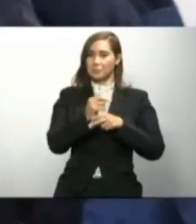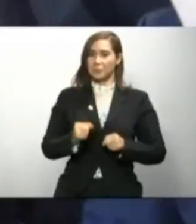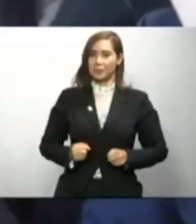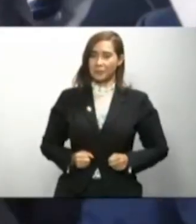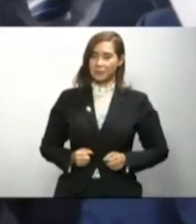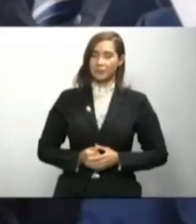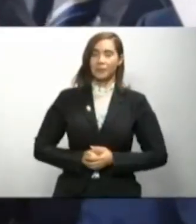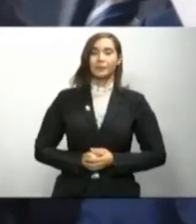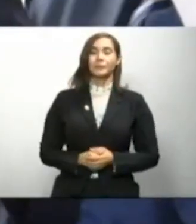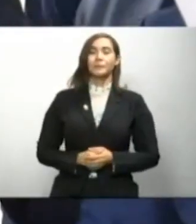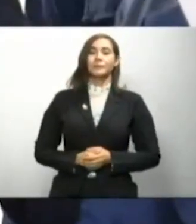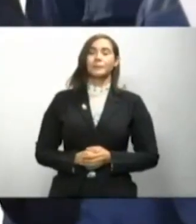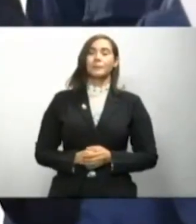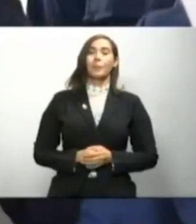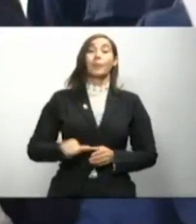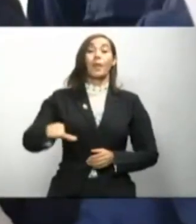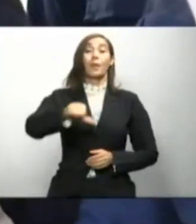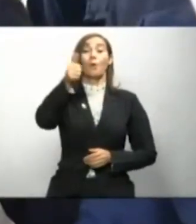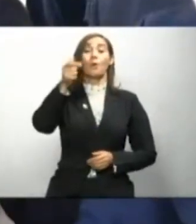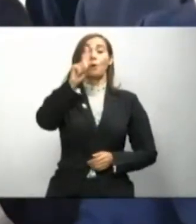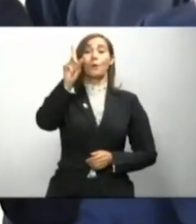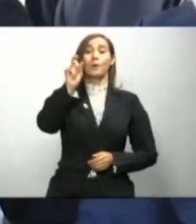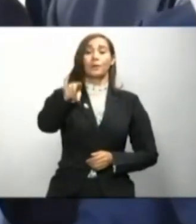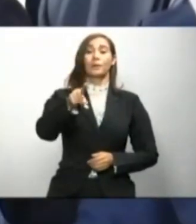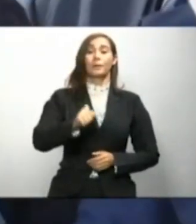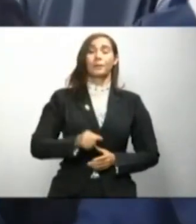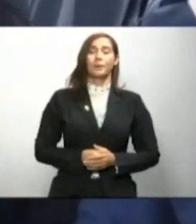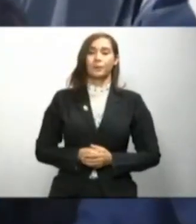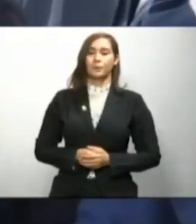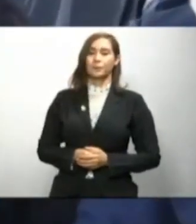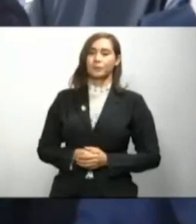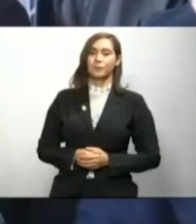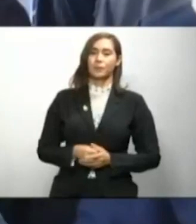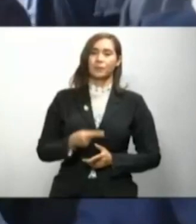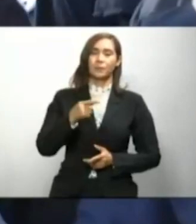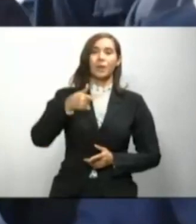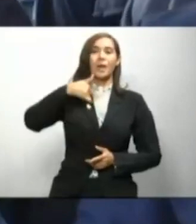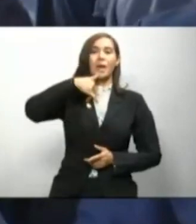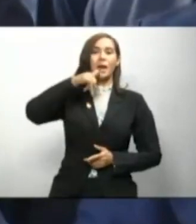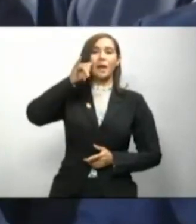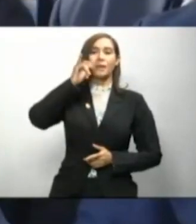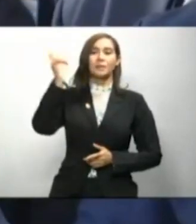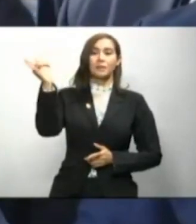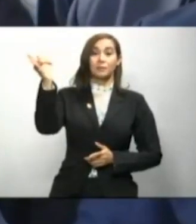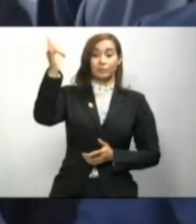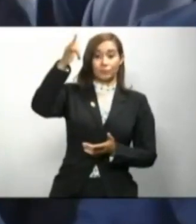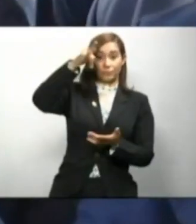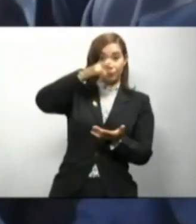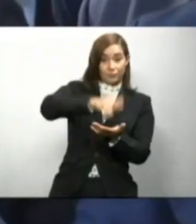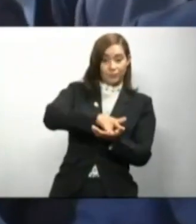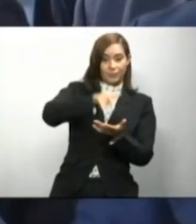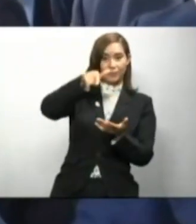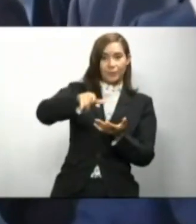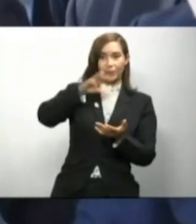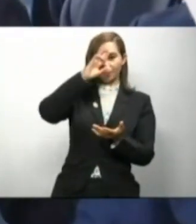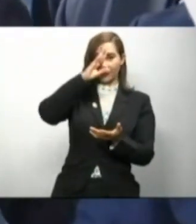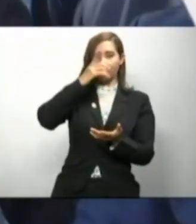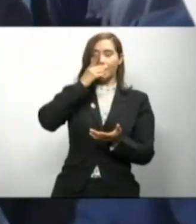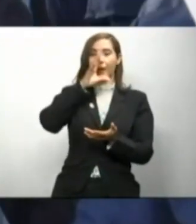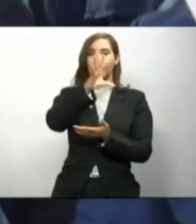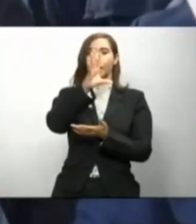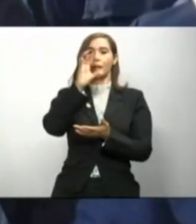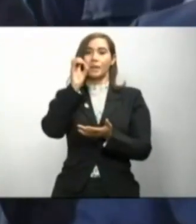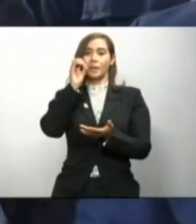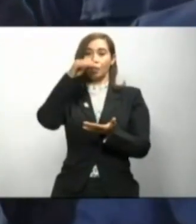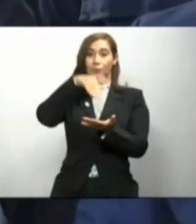señor presidente will keen de la cruz de noticias sn ayer llegó al país un lote de 500 mil vacunas usted allá se